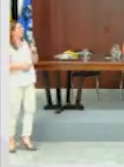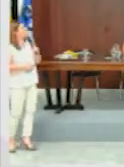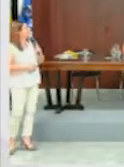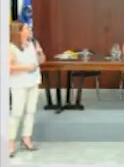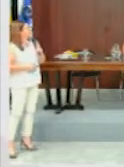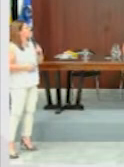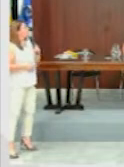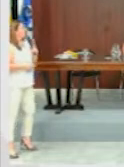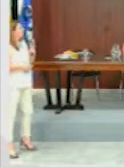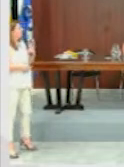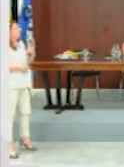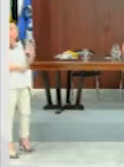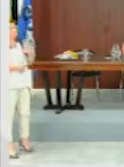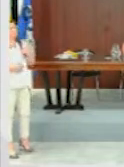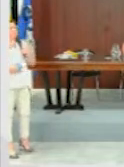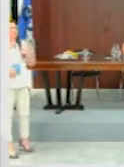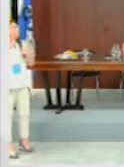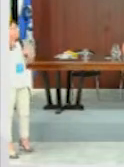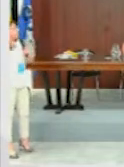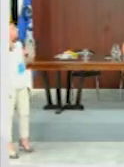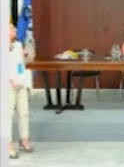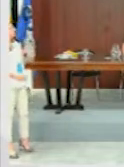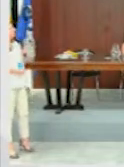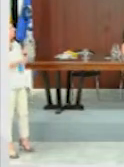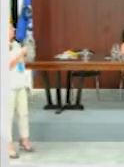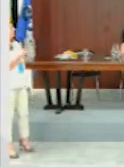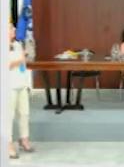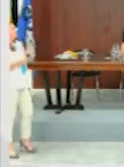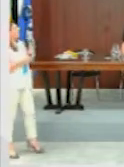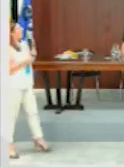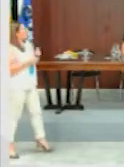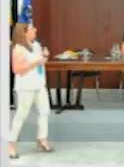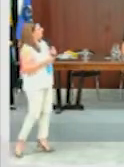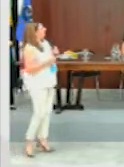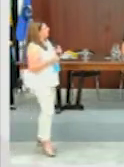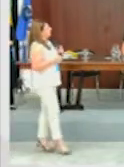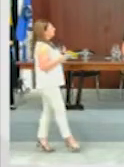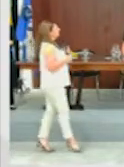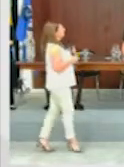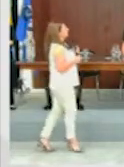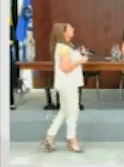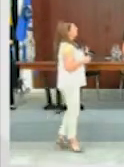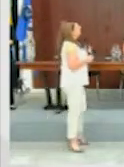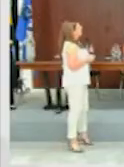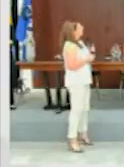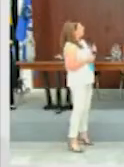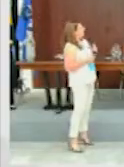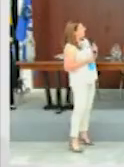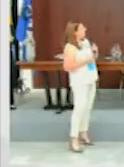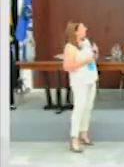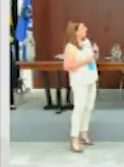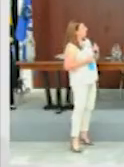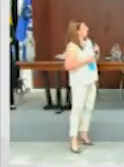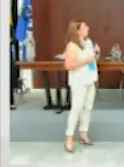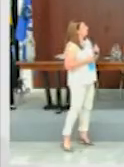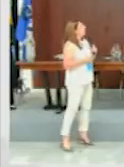bien. ¿Qué es humanizar? Busque en el RAE a ser humano, familiar y afable a